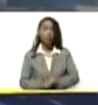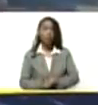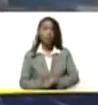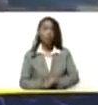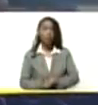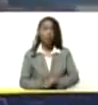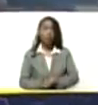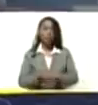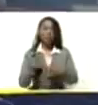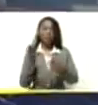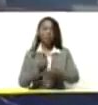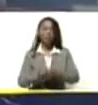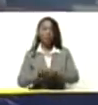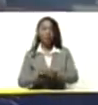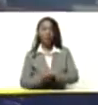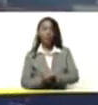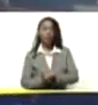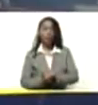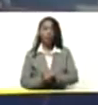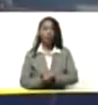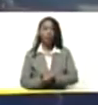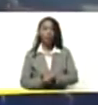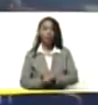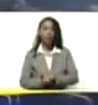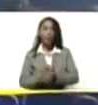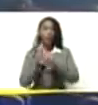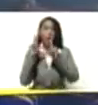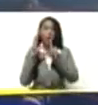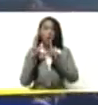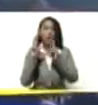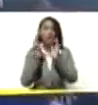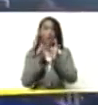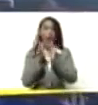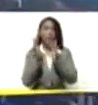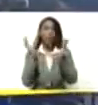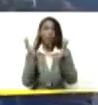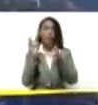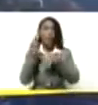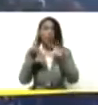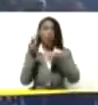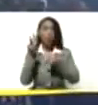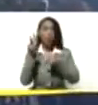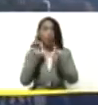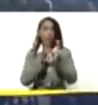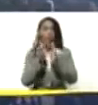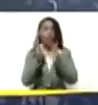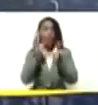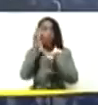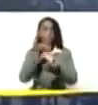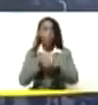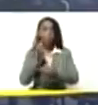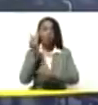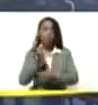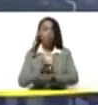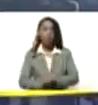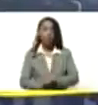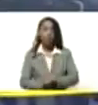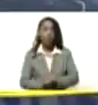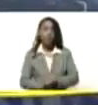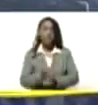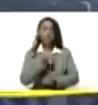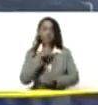qué pasó aquel 11 de abril aquel 12 de abril del 2002 quien